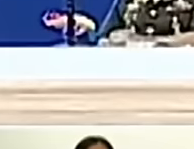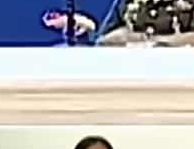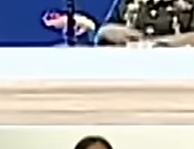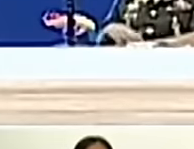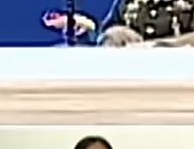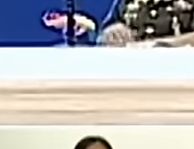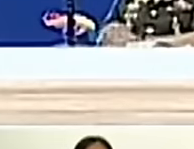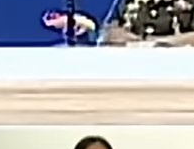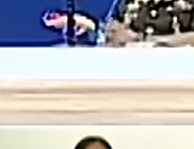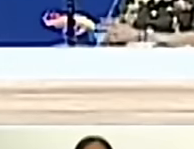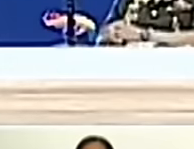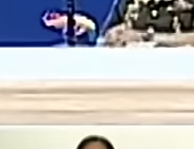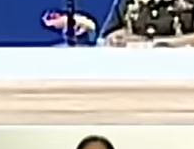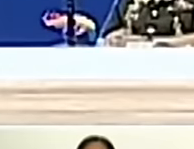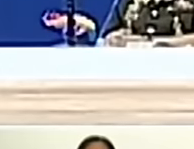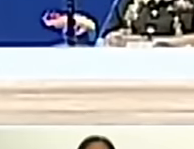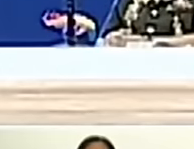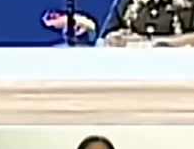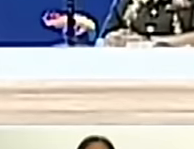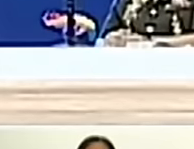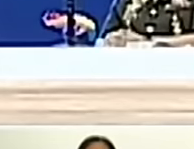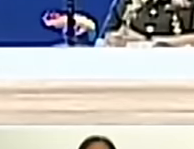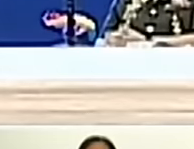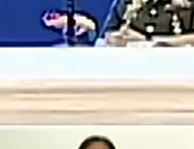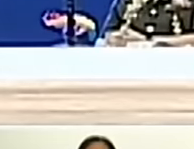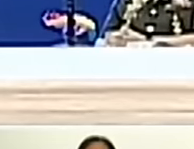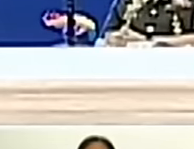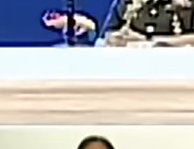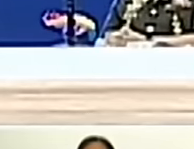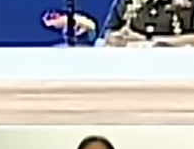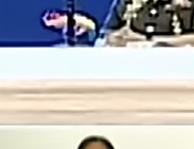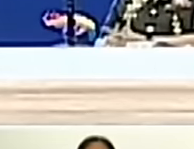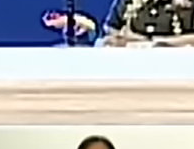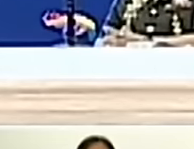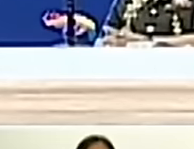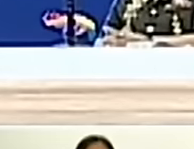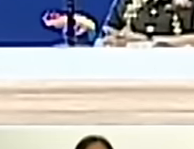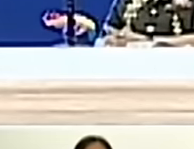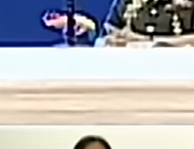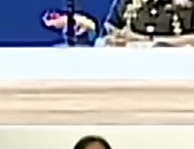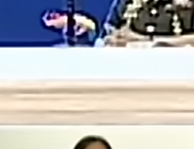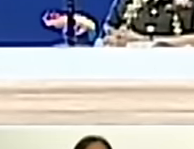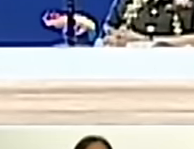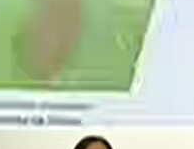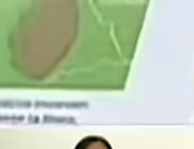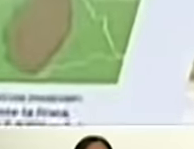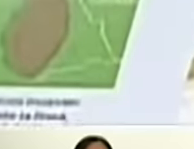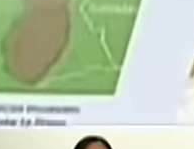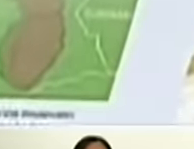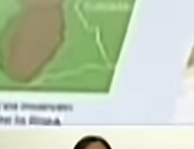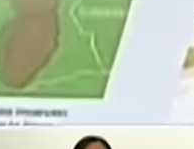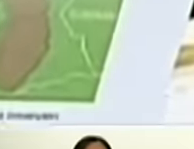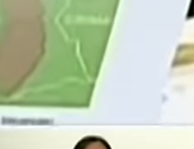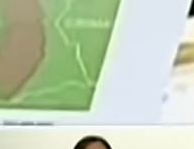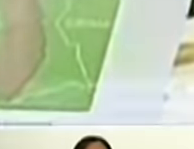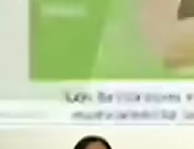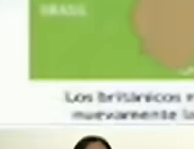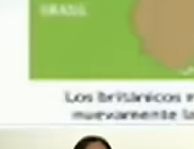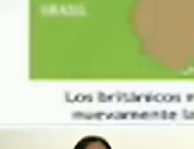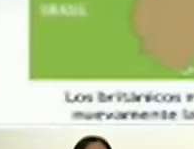y llaman la línea Chumbor. Aquí están los mapas, se los muestro, muchachos.